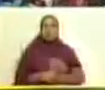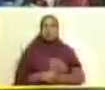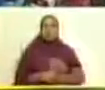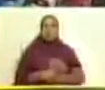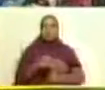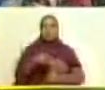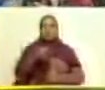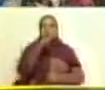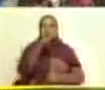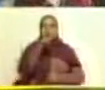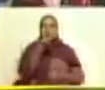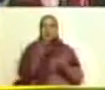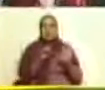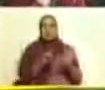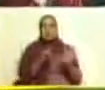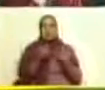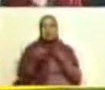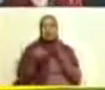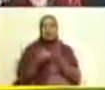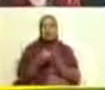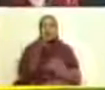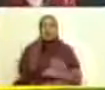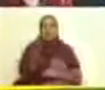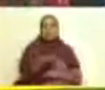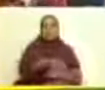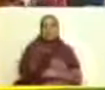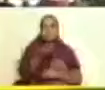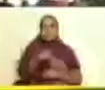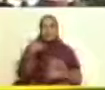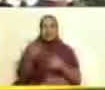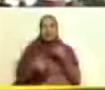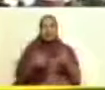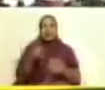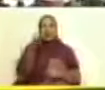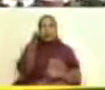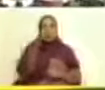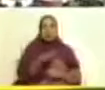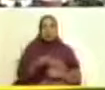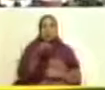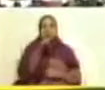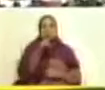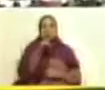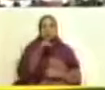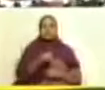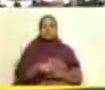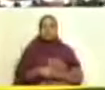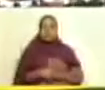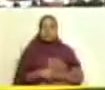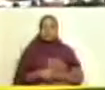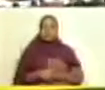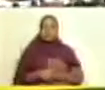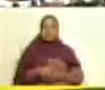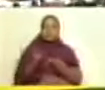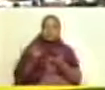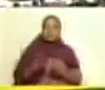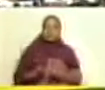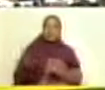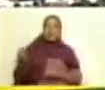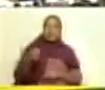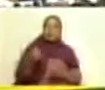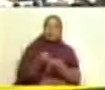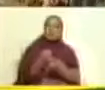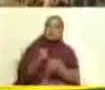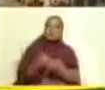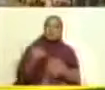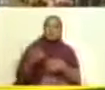las 63.000 asambleas la activación, la participación de las mujeres fue absolutamente mayoritaria.